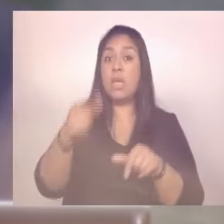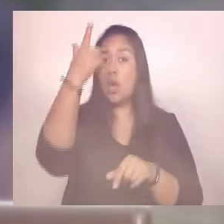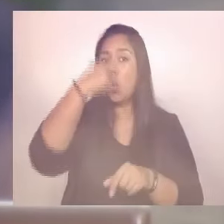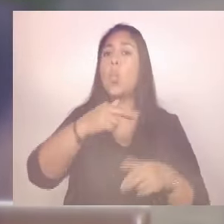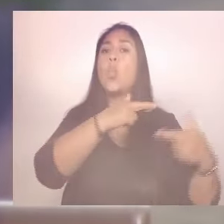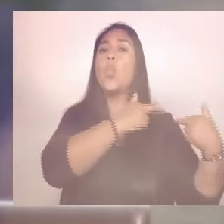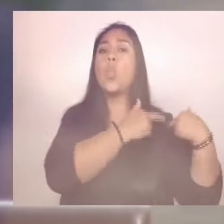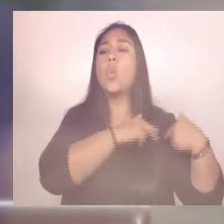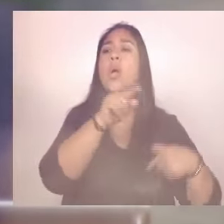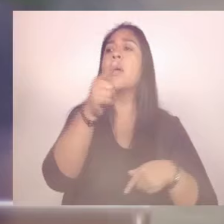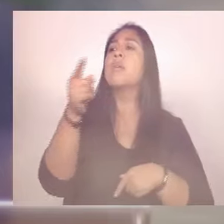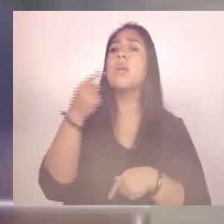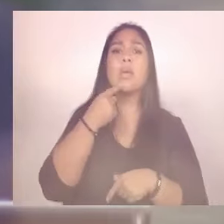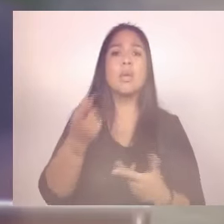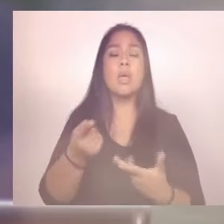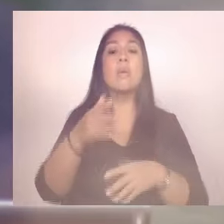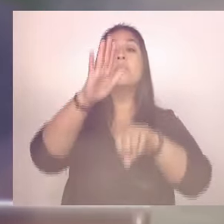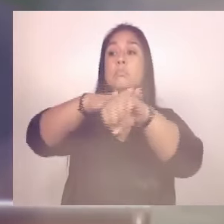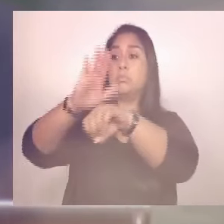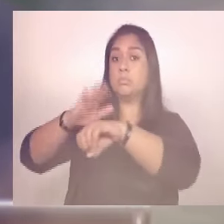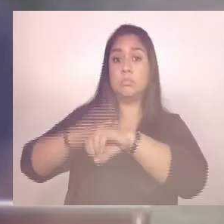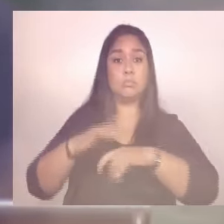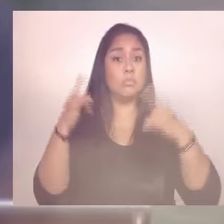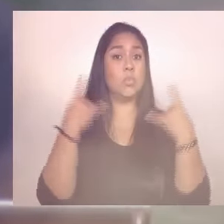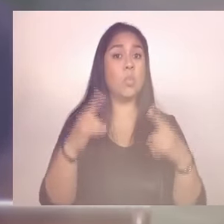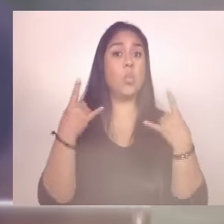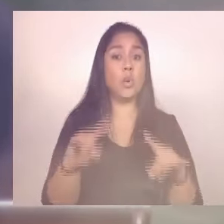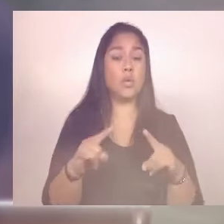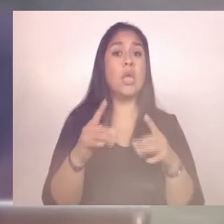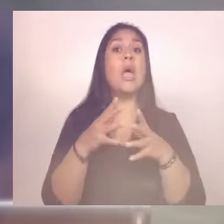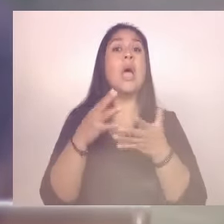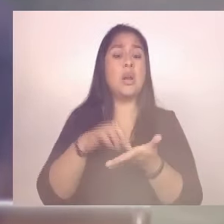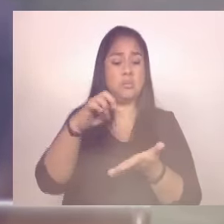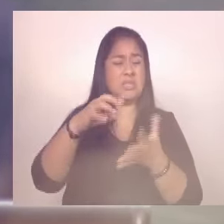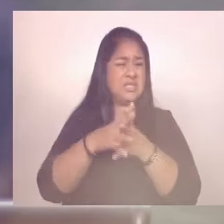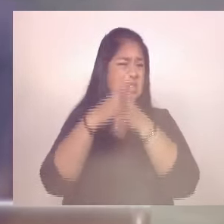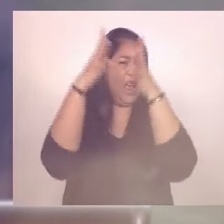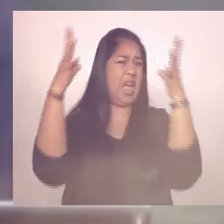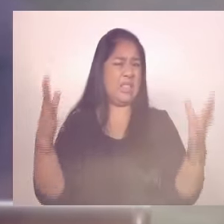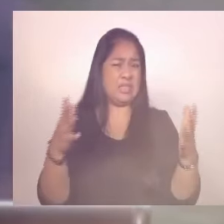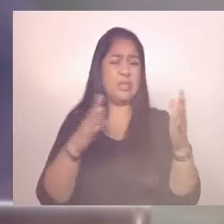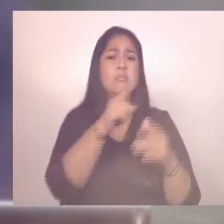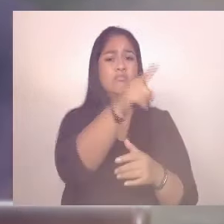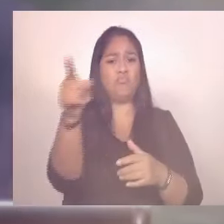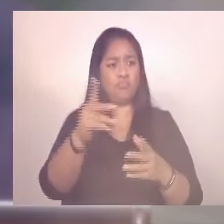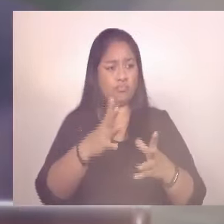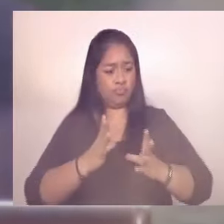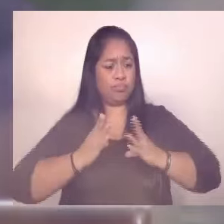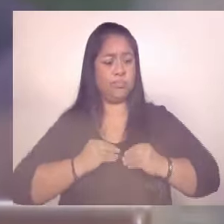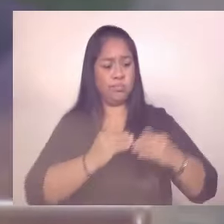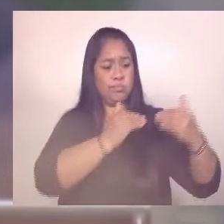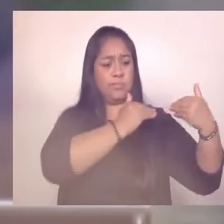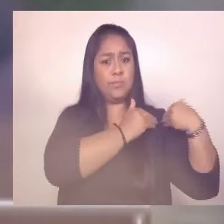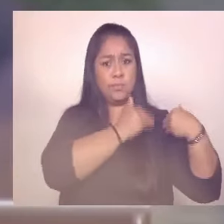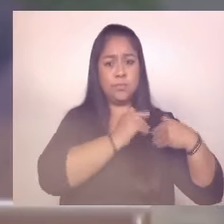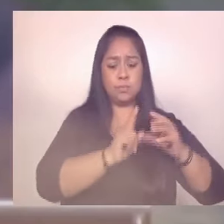provocado. Llamamos urgentemente a las grandes potencias a asumir el liderazgo